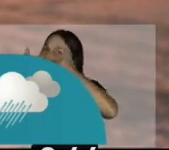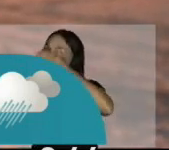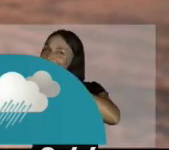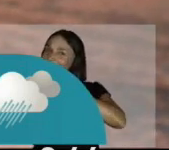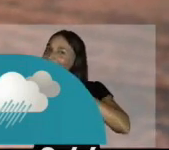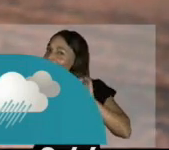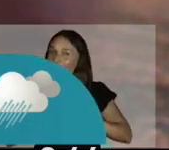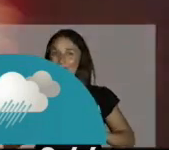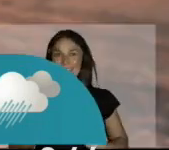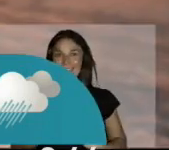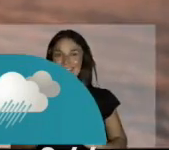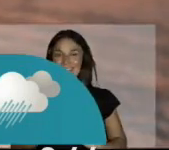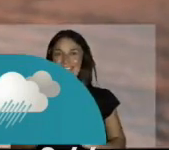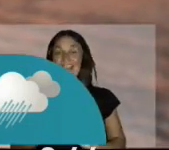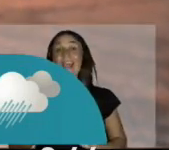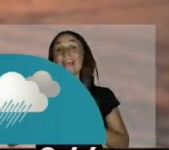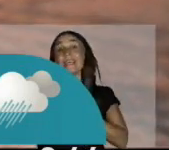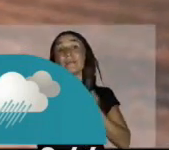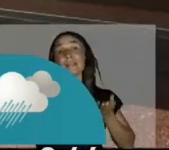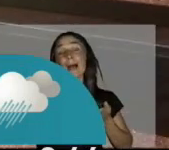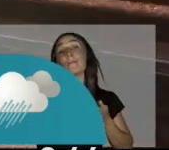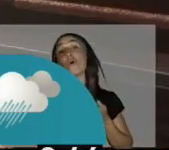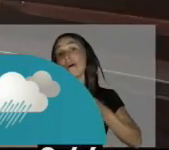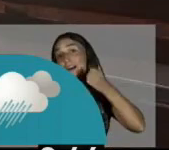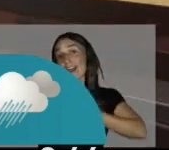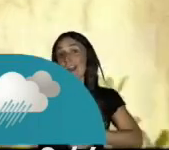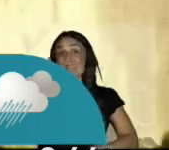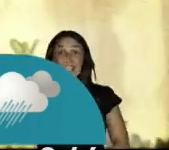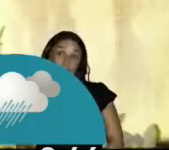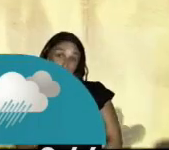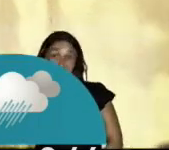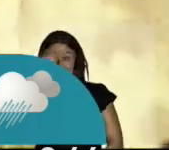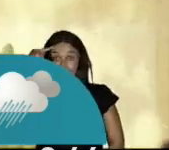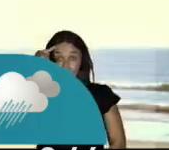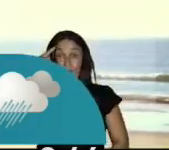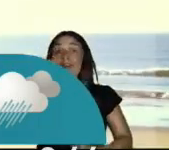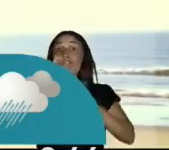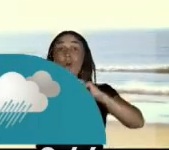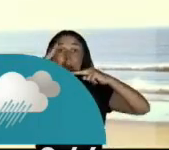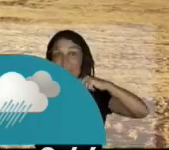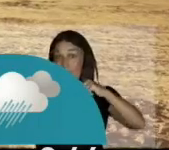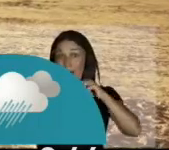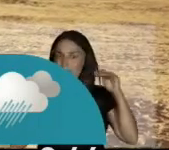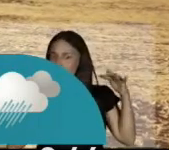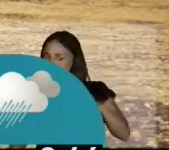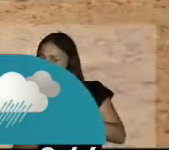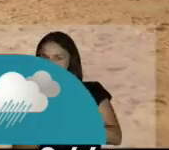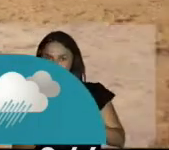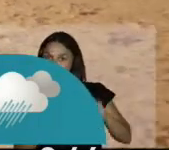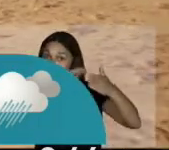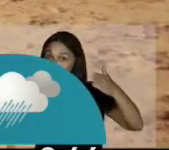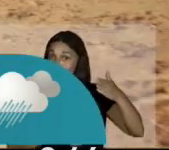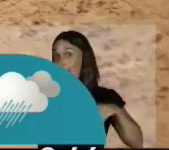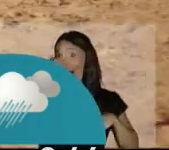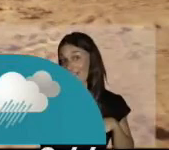tan alto nivel de incertidumbre. Claro, Carmen, y que además el primer vínculo con ese bebé seguramente sería